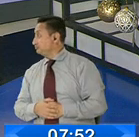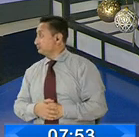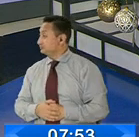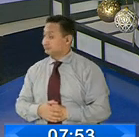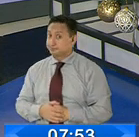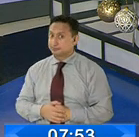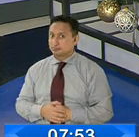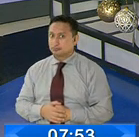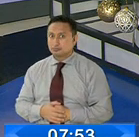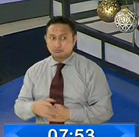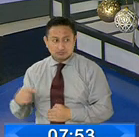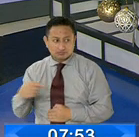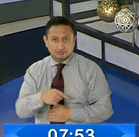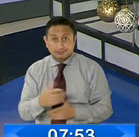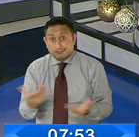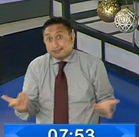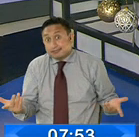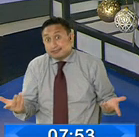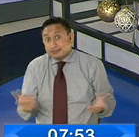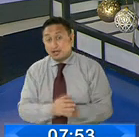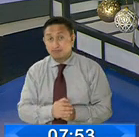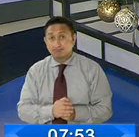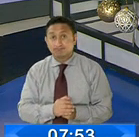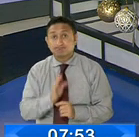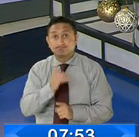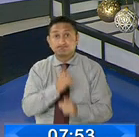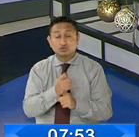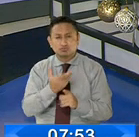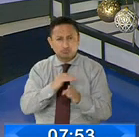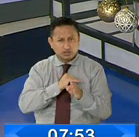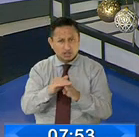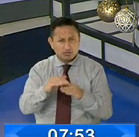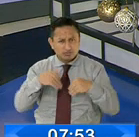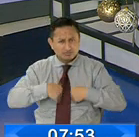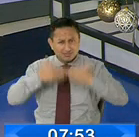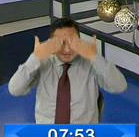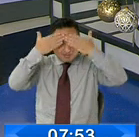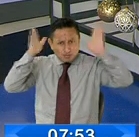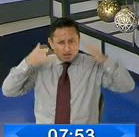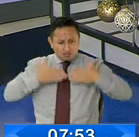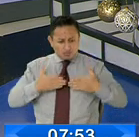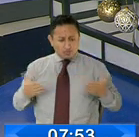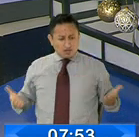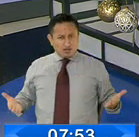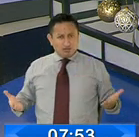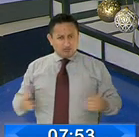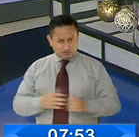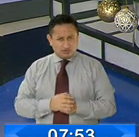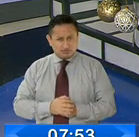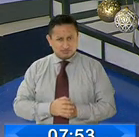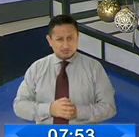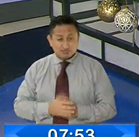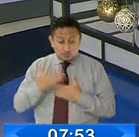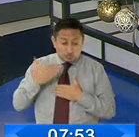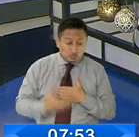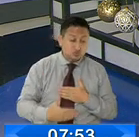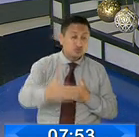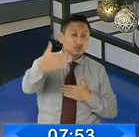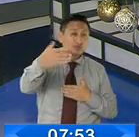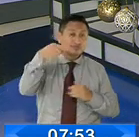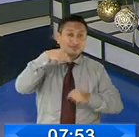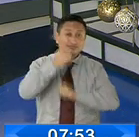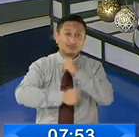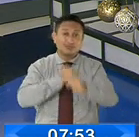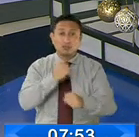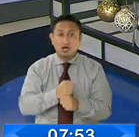podría generar mayores recursos. Por eso les invitamos a que abramos el corazón, y no solamente en Navidad, a lo largo de estos